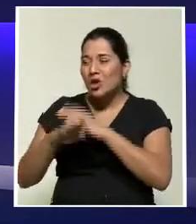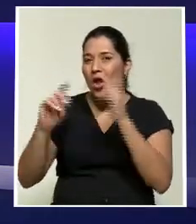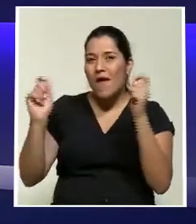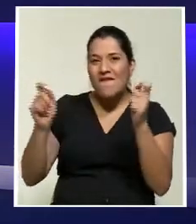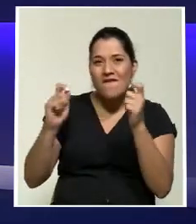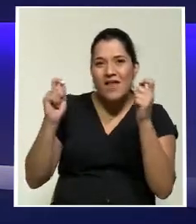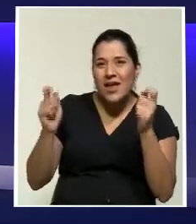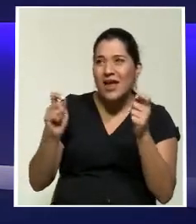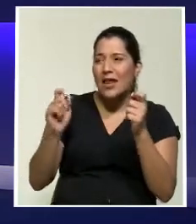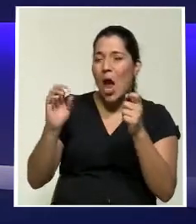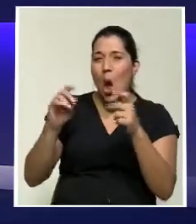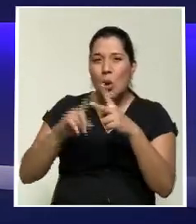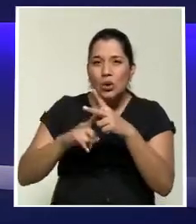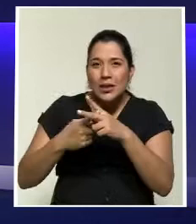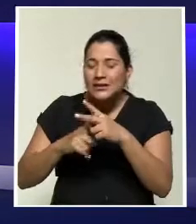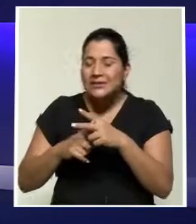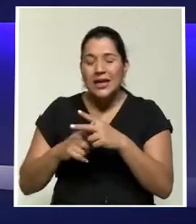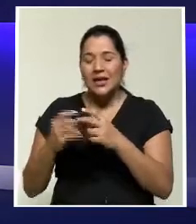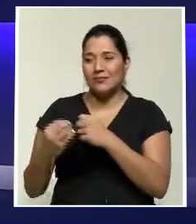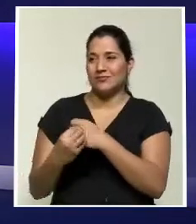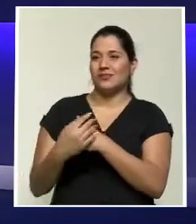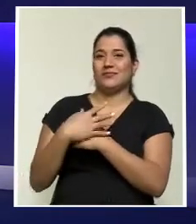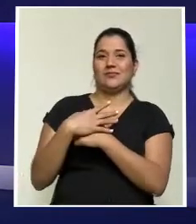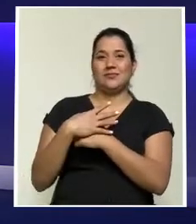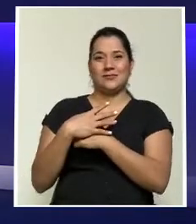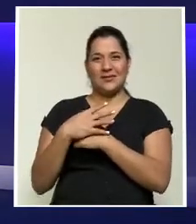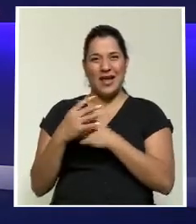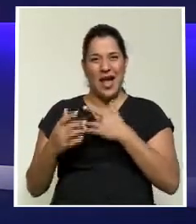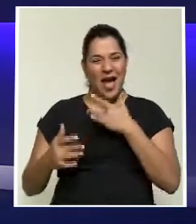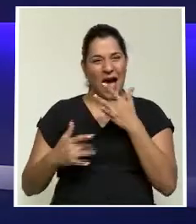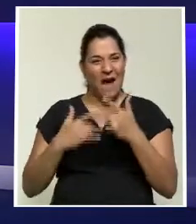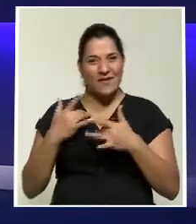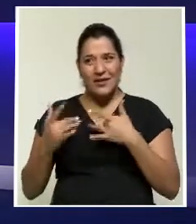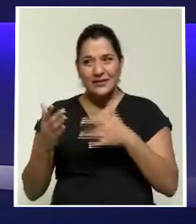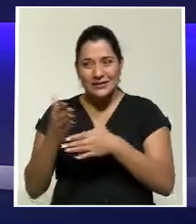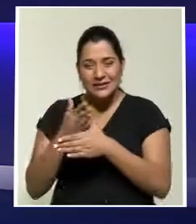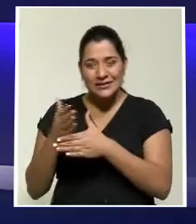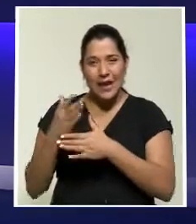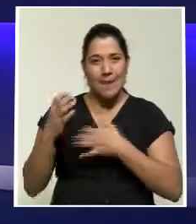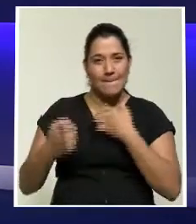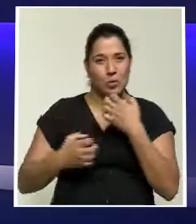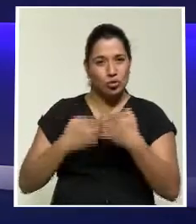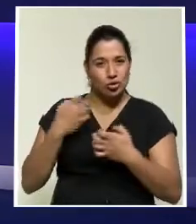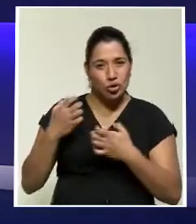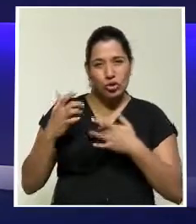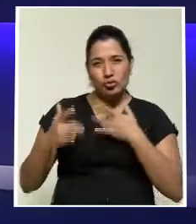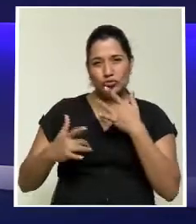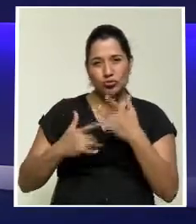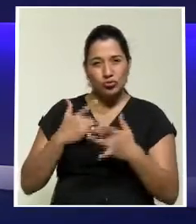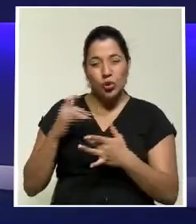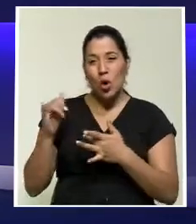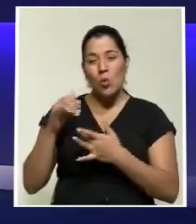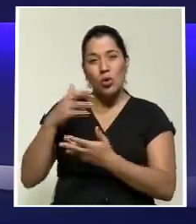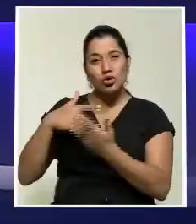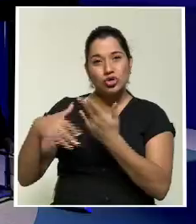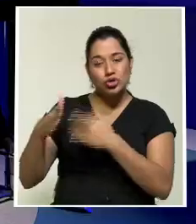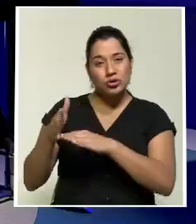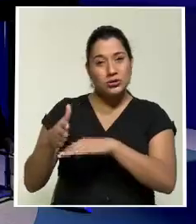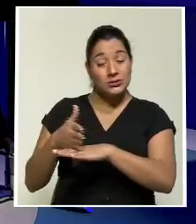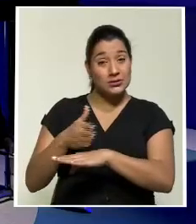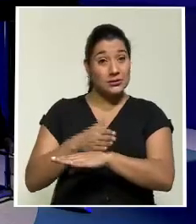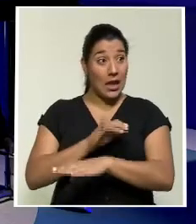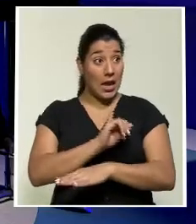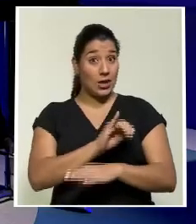también cuestiones que se relacionan a lo emocional, a lo sentimental, ¿verdad? Que se va tejiendo en esas relaciones sociales. Qué importante